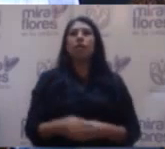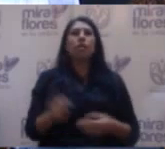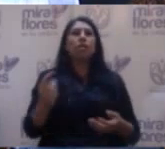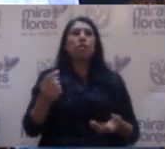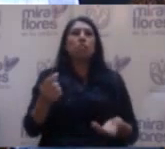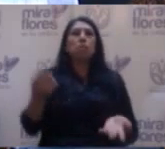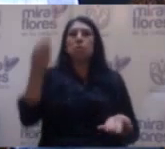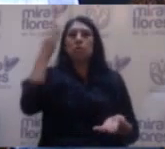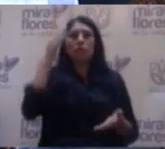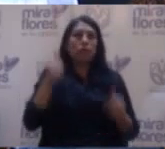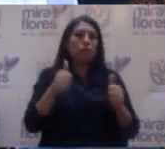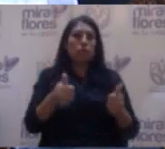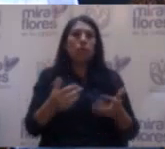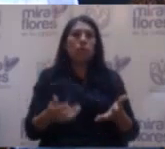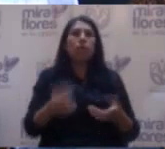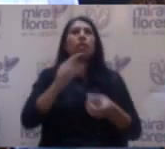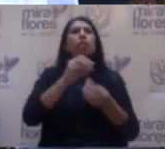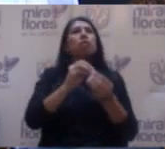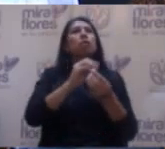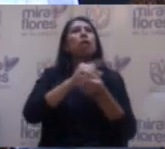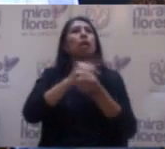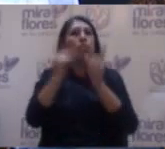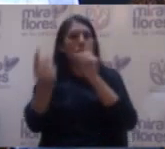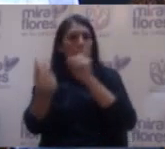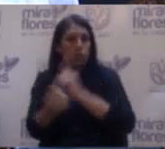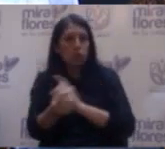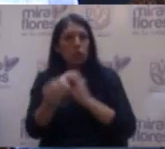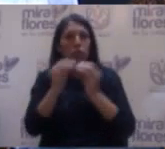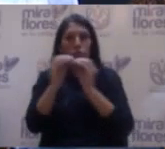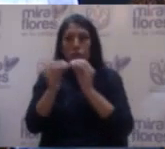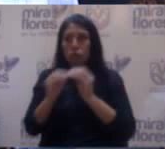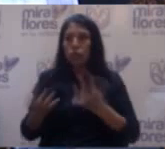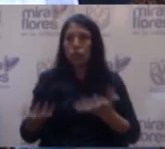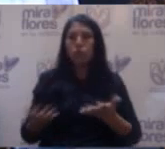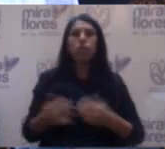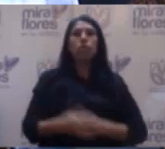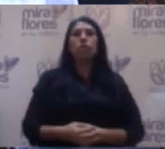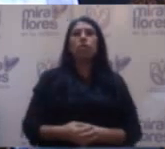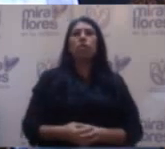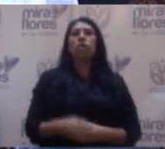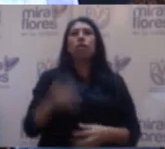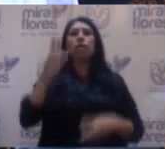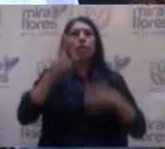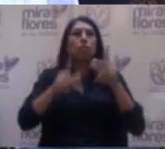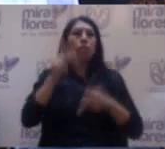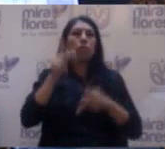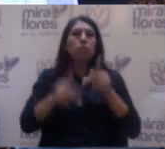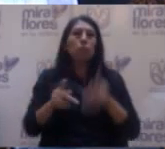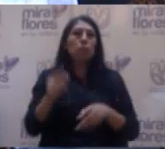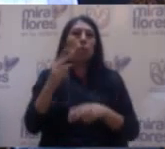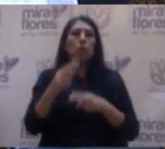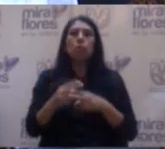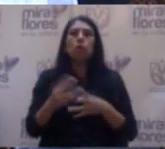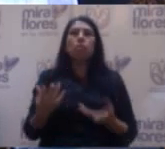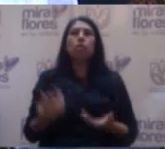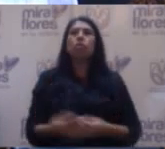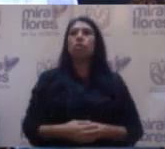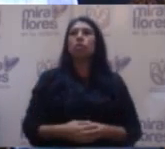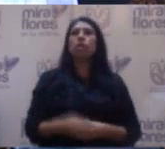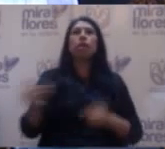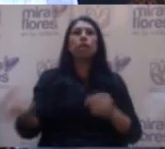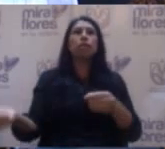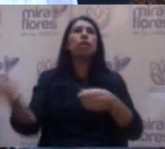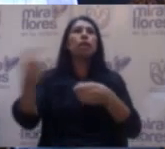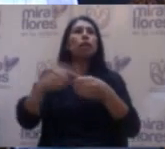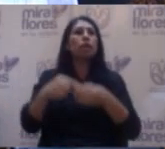correcta, se corrigió esa fórmula, una fórmula que poca gente la entendía, y se agregó